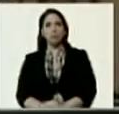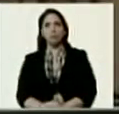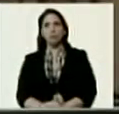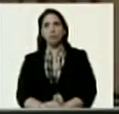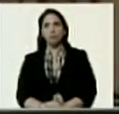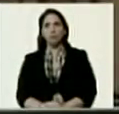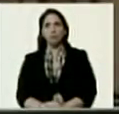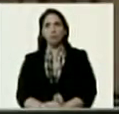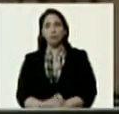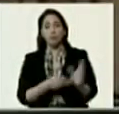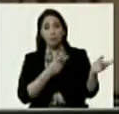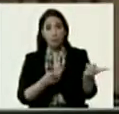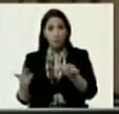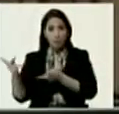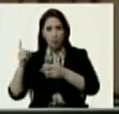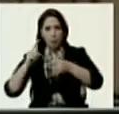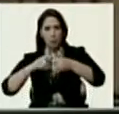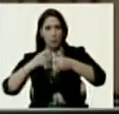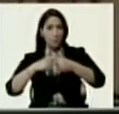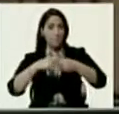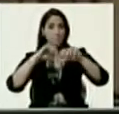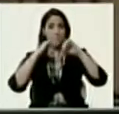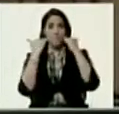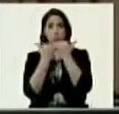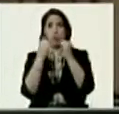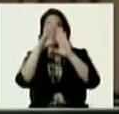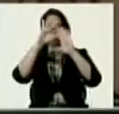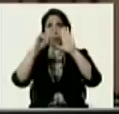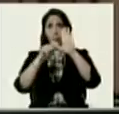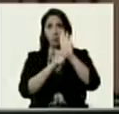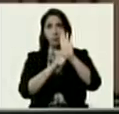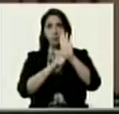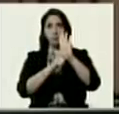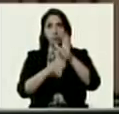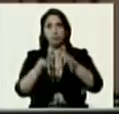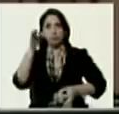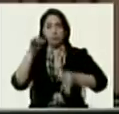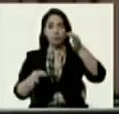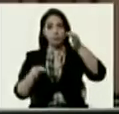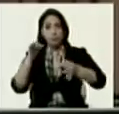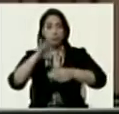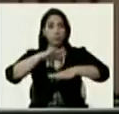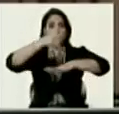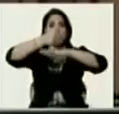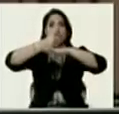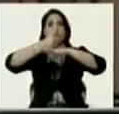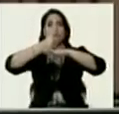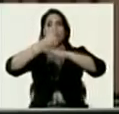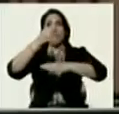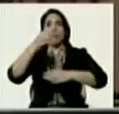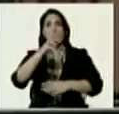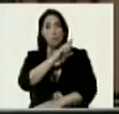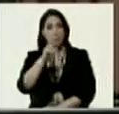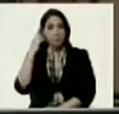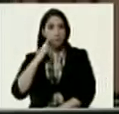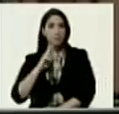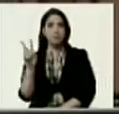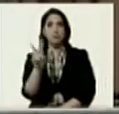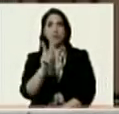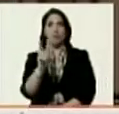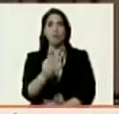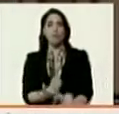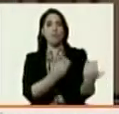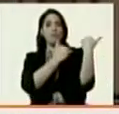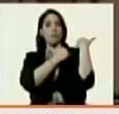Hacen su entrada los integrantes de la Sala Constitucional del Tribunal Supremo de Justicia de la República Bolivariana de Venezuela, encabezada